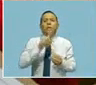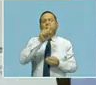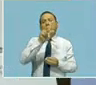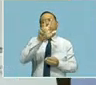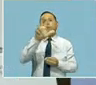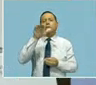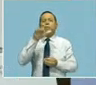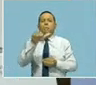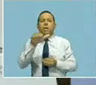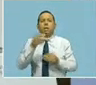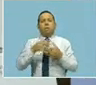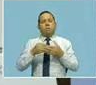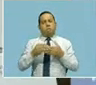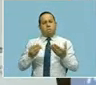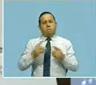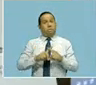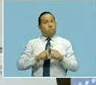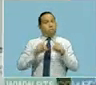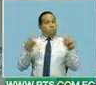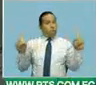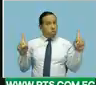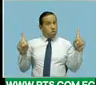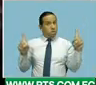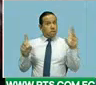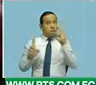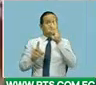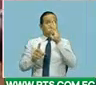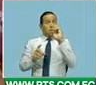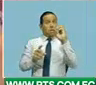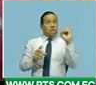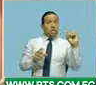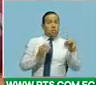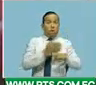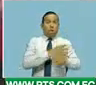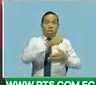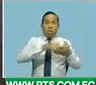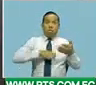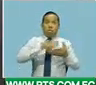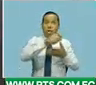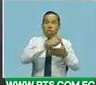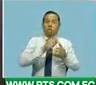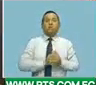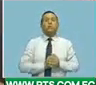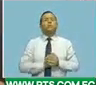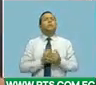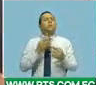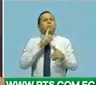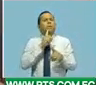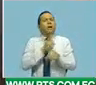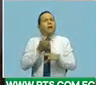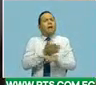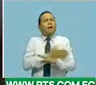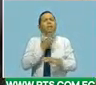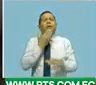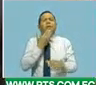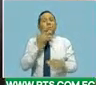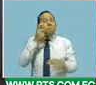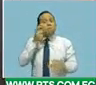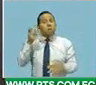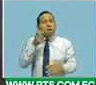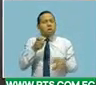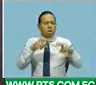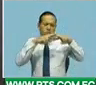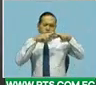$133,000 y más no los 600 que se suscribió el contrato. ¿Jamás llegaron o desaparecieron? Precisamente eso fue la diligencia que Fiscalía realizó a